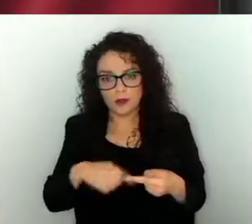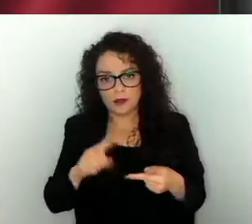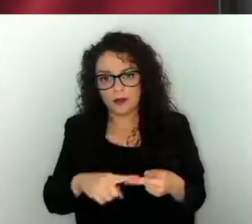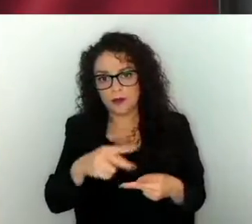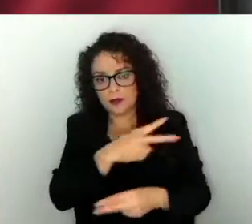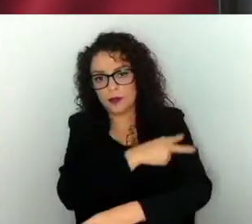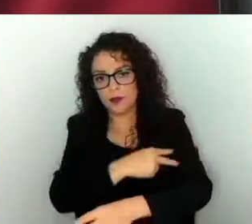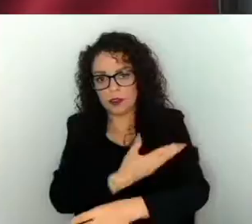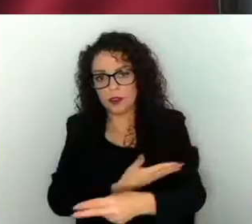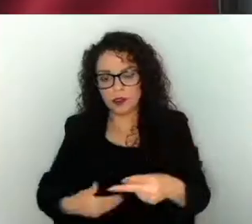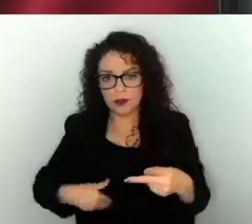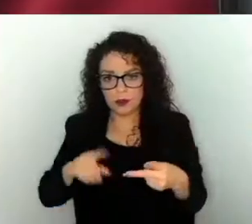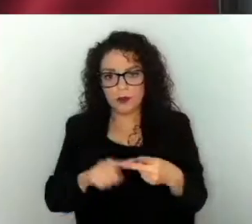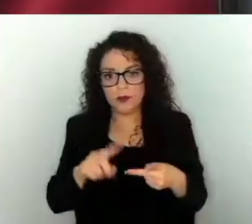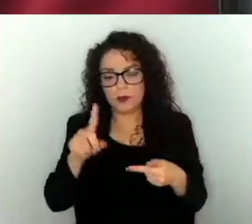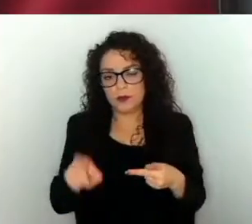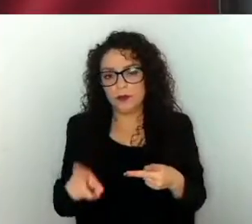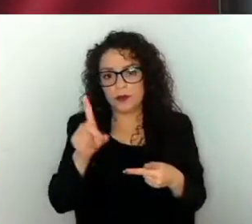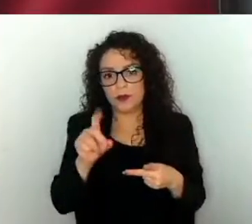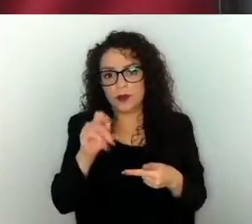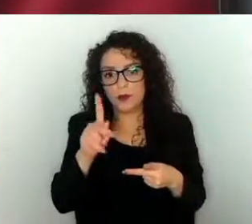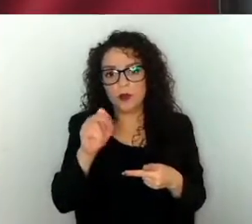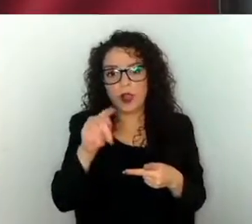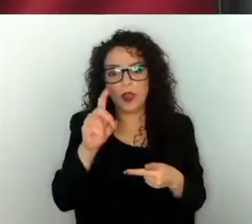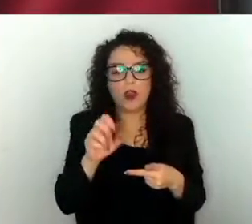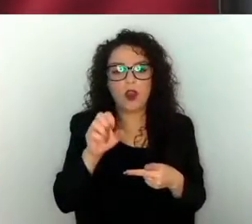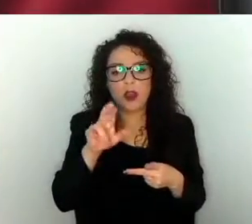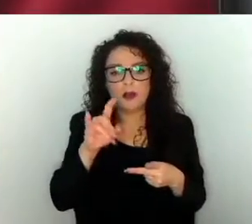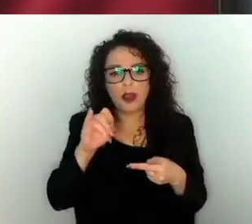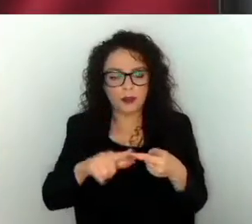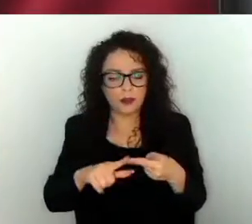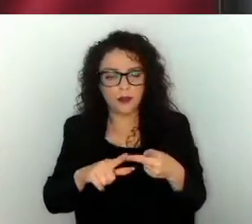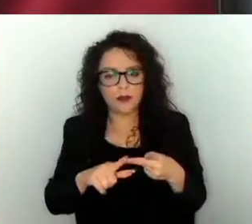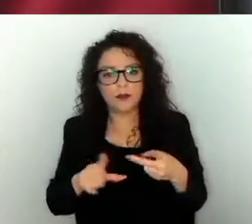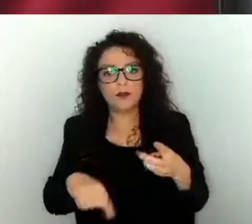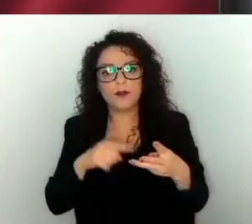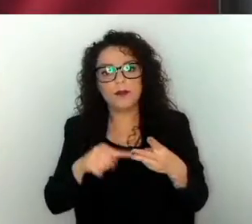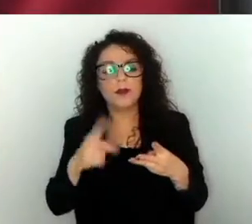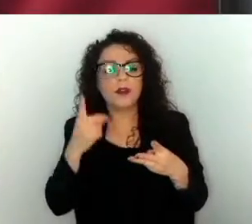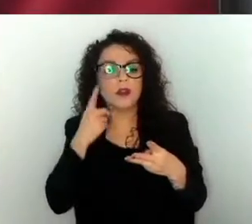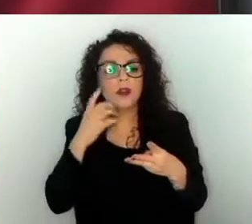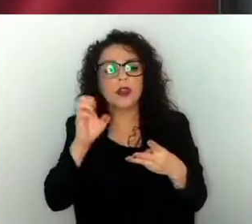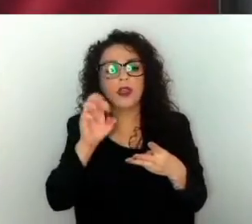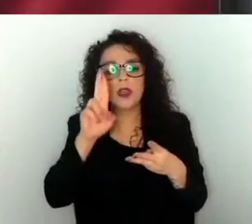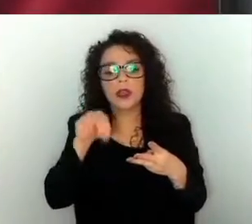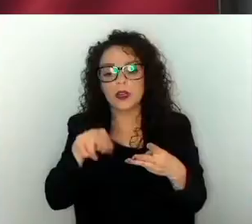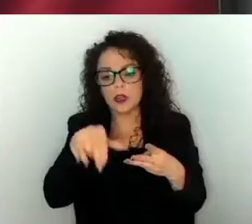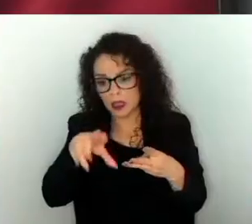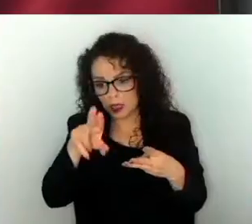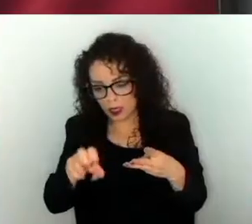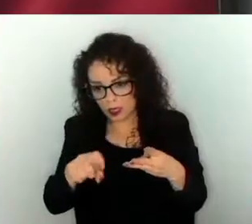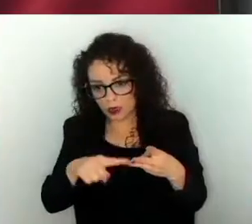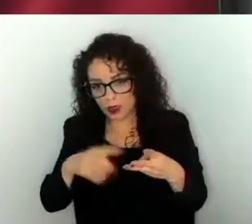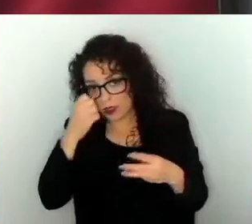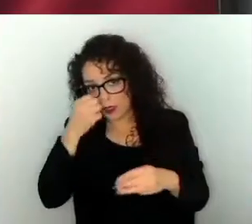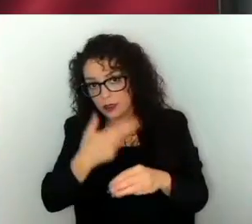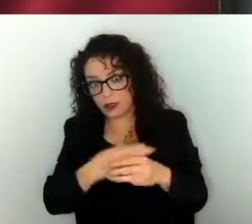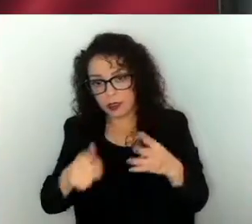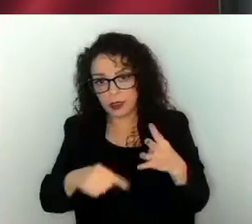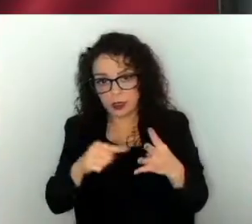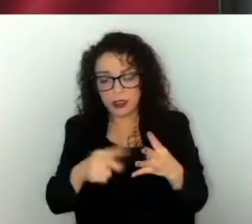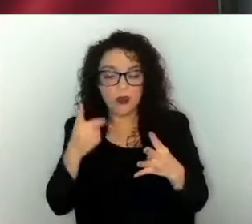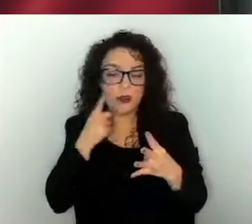Elías Rescala Jiménez. Vicepresidente, diputado Enrique Vargas del Villar. Secretario, diputado